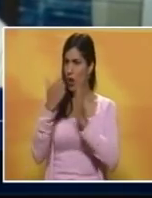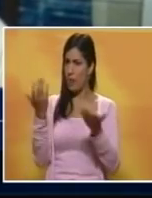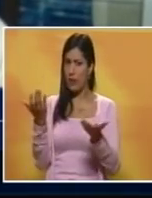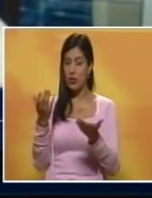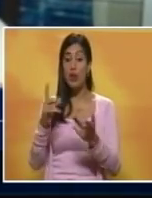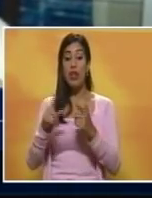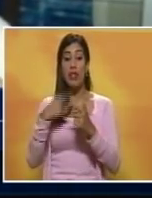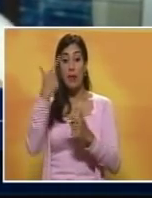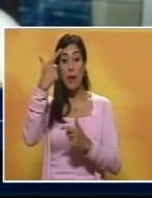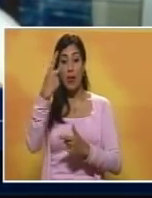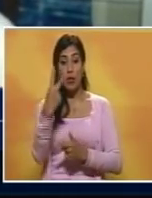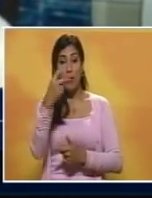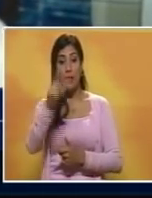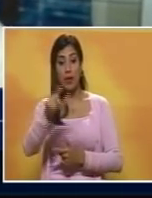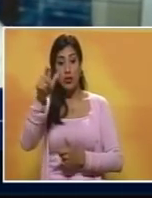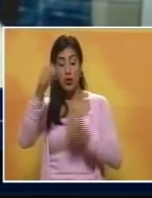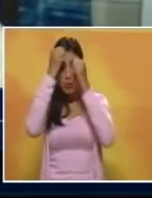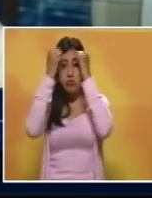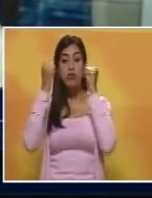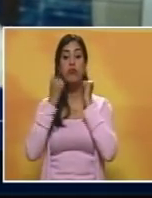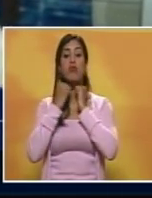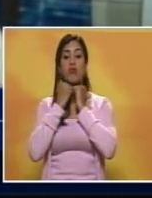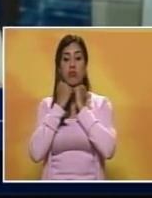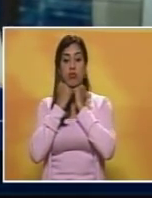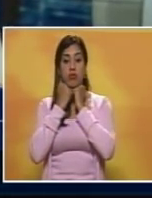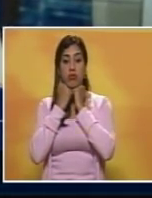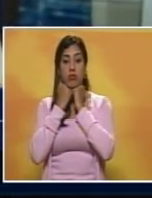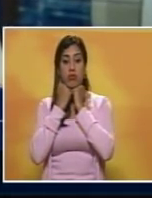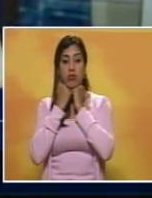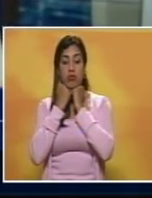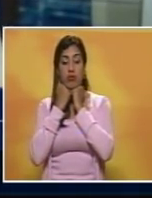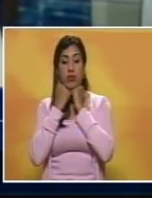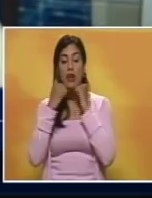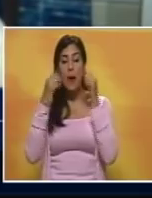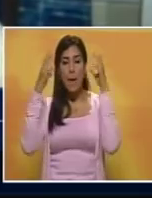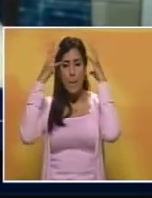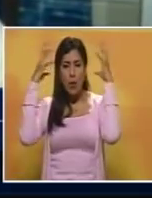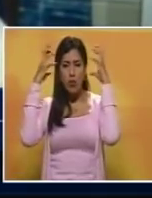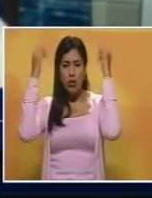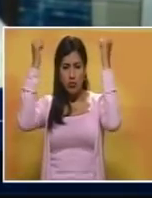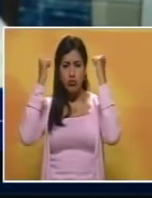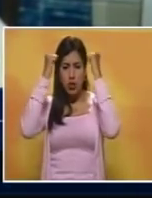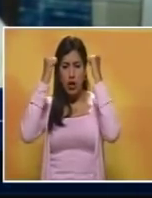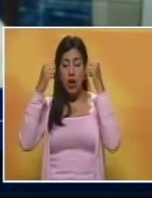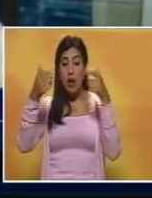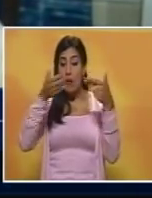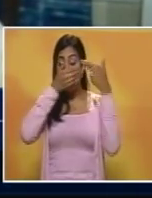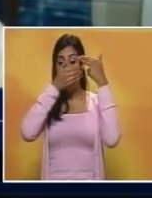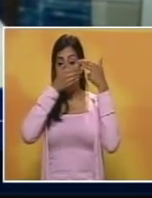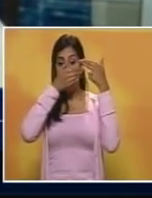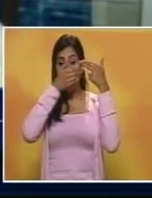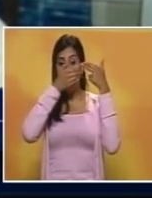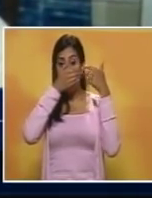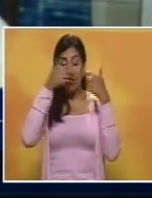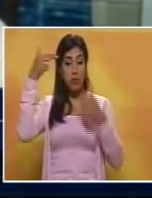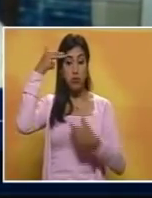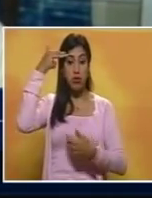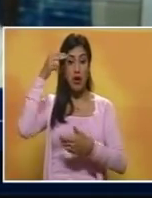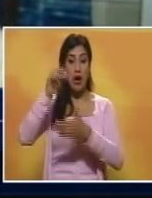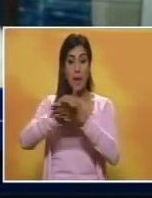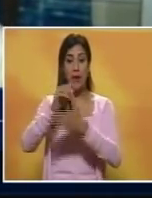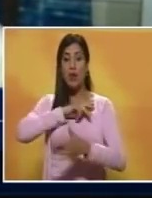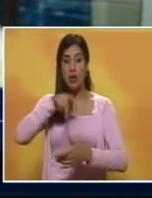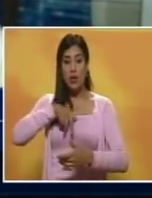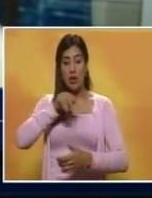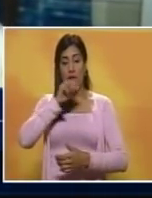este momento 2 personas enmascaradas y con peluca llegan y nos intersectan, encañonan a mi compañero y